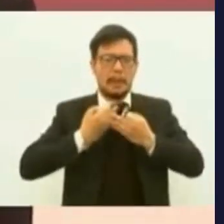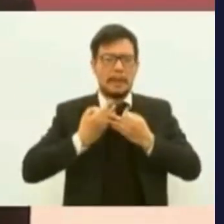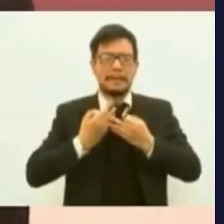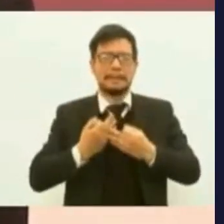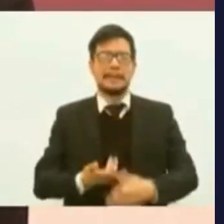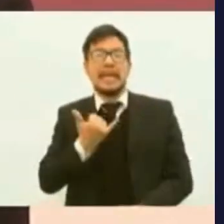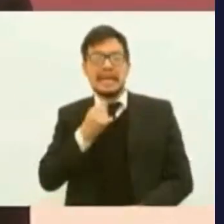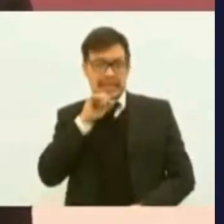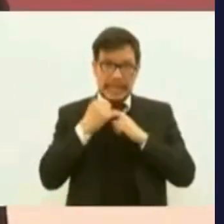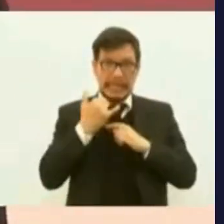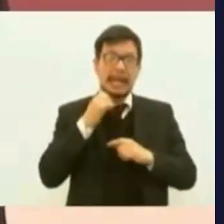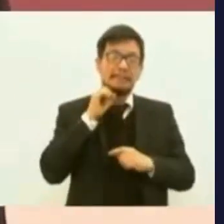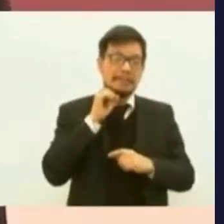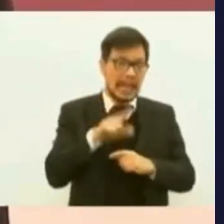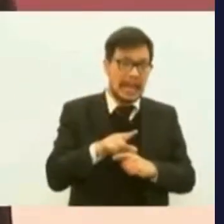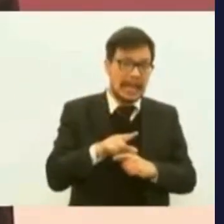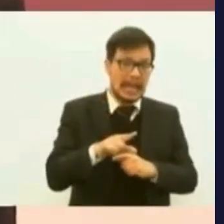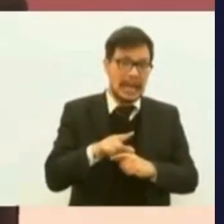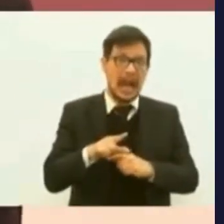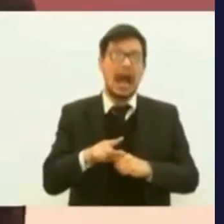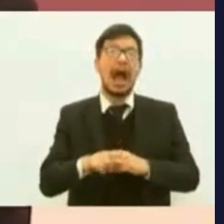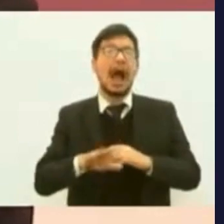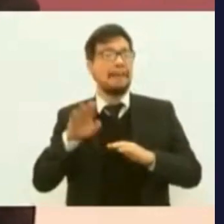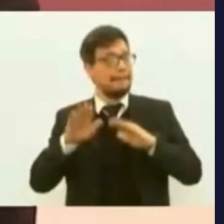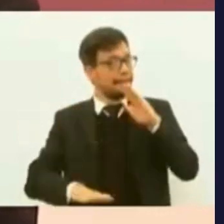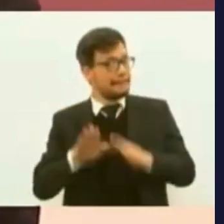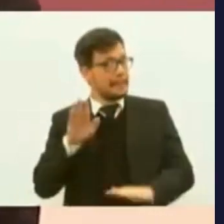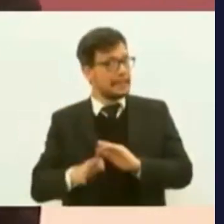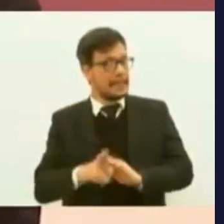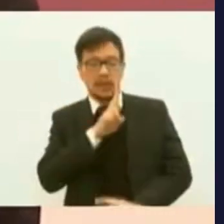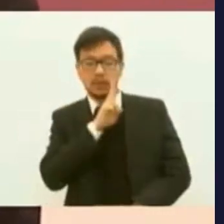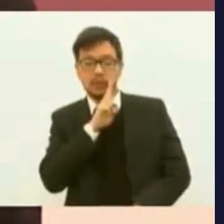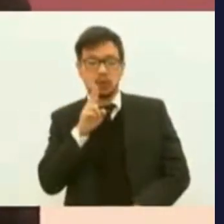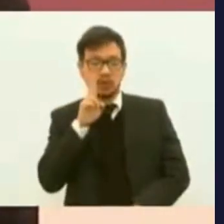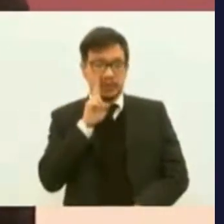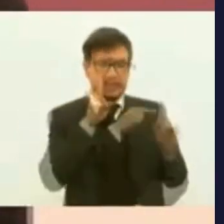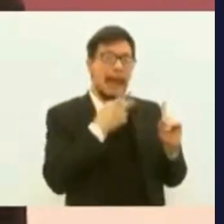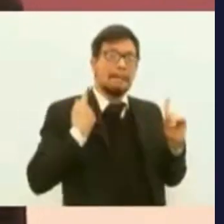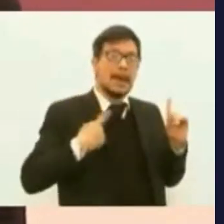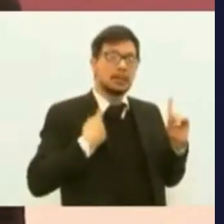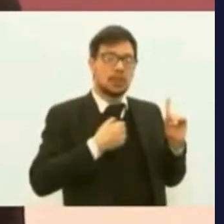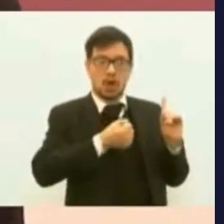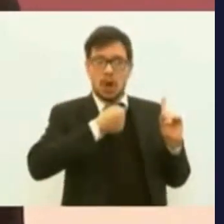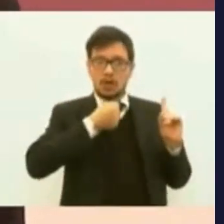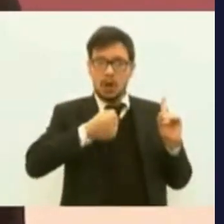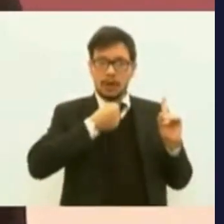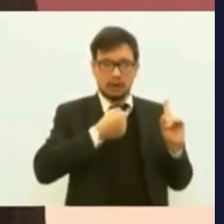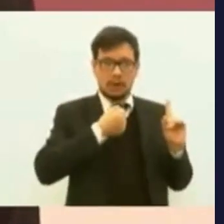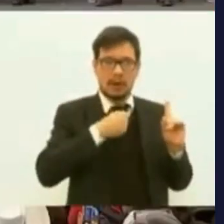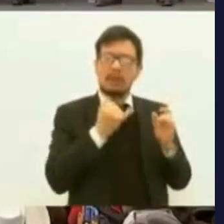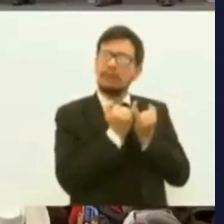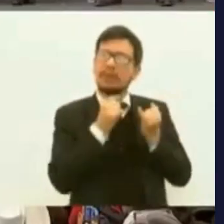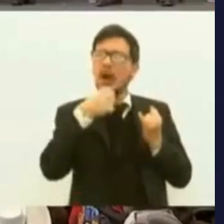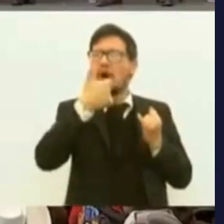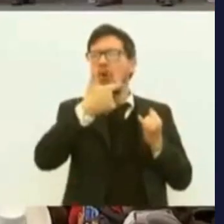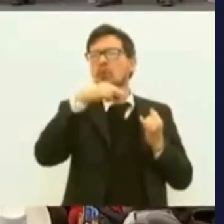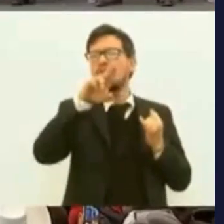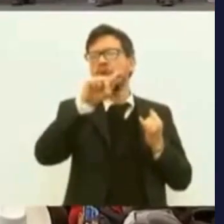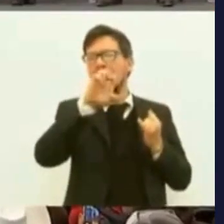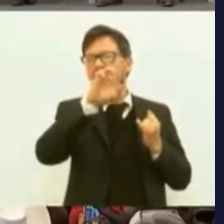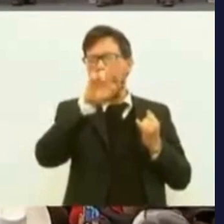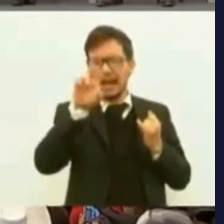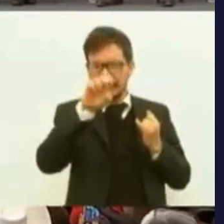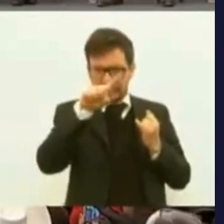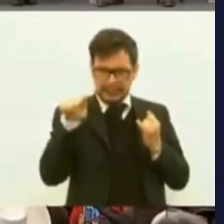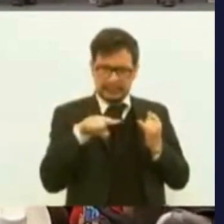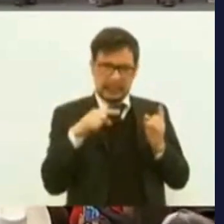que llevaban a que el periodista de México, como sucedió con Gutiérrez Vivó, pidiera asilo